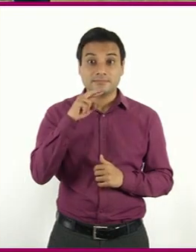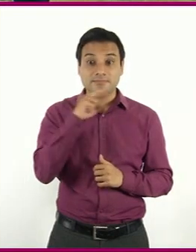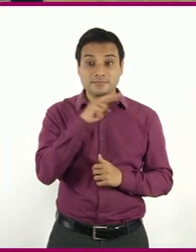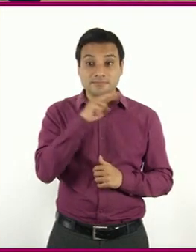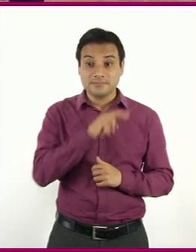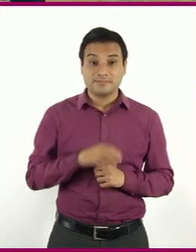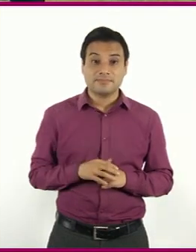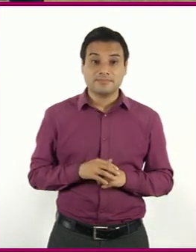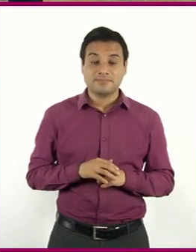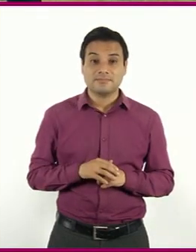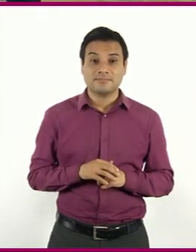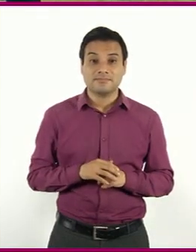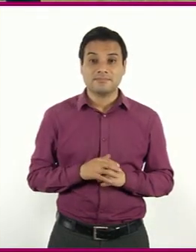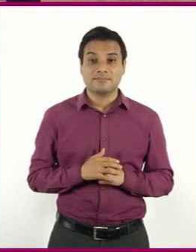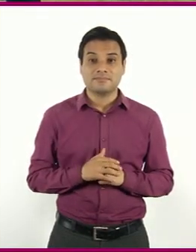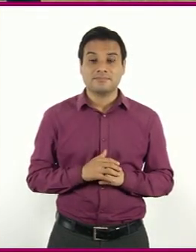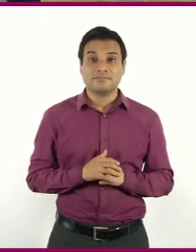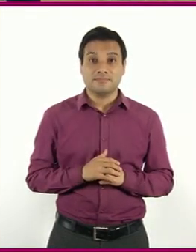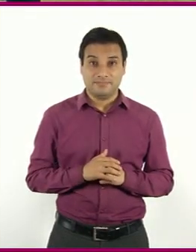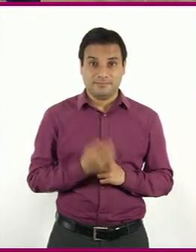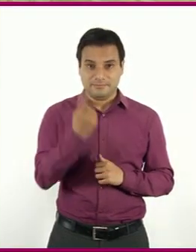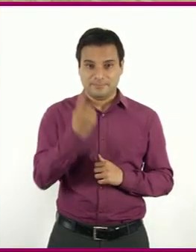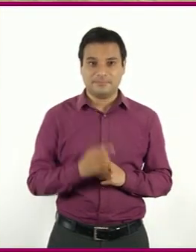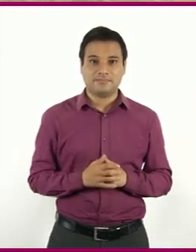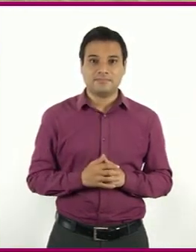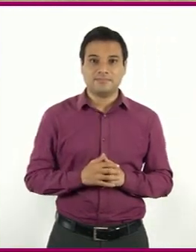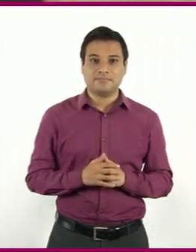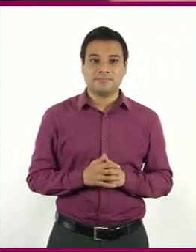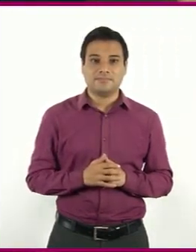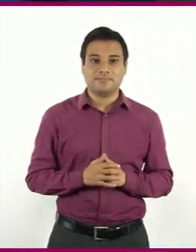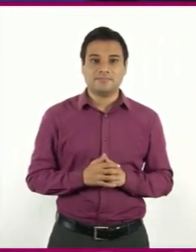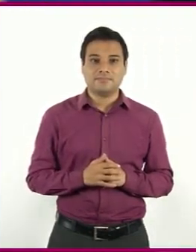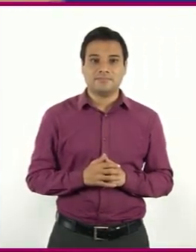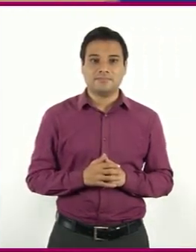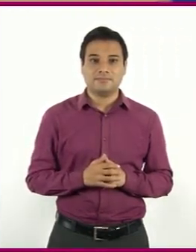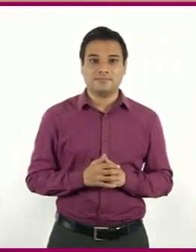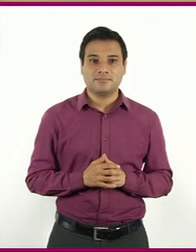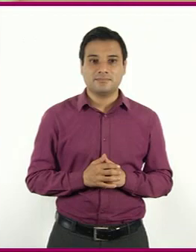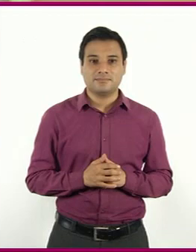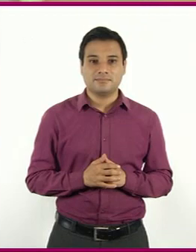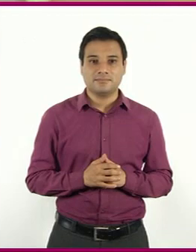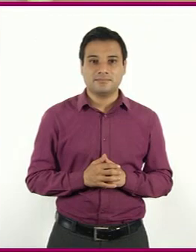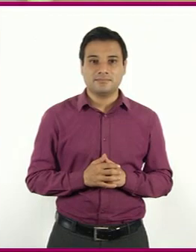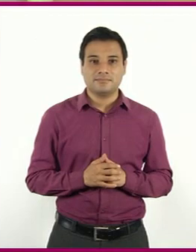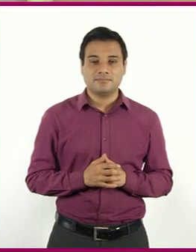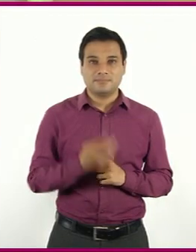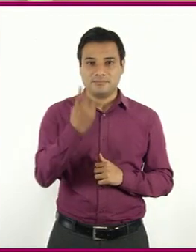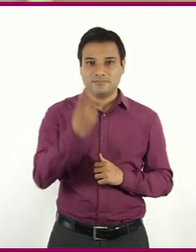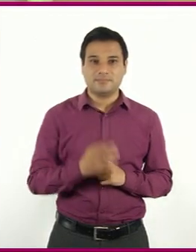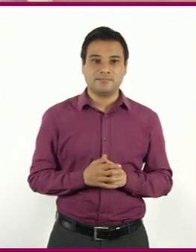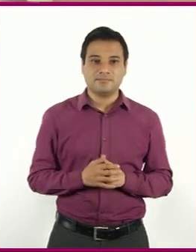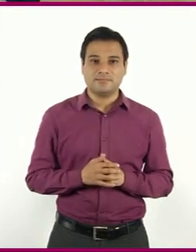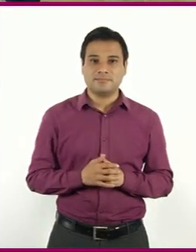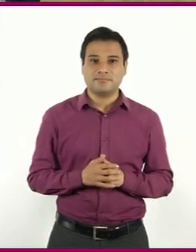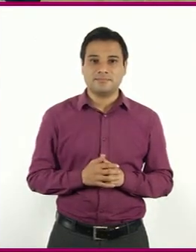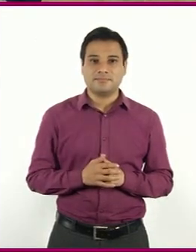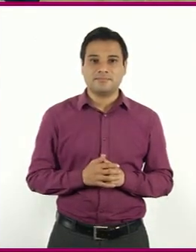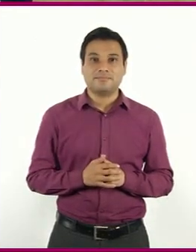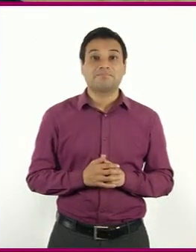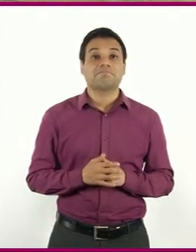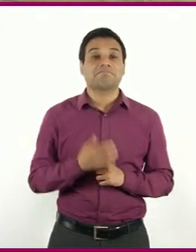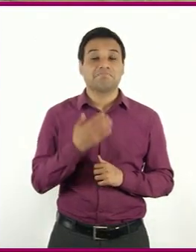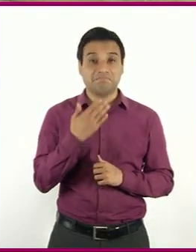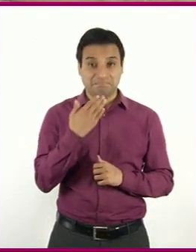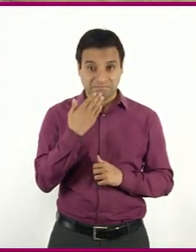espéreme. Va, listo. Uno. Tres. Dos.